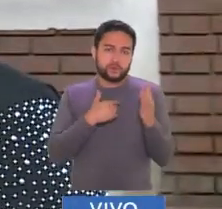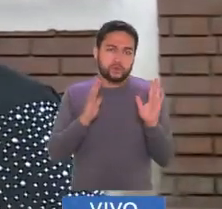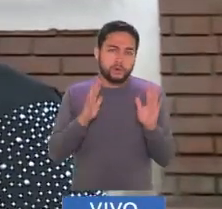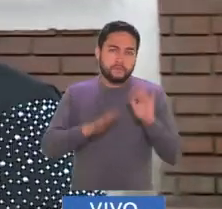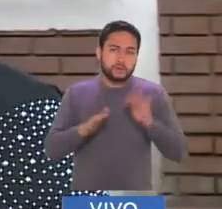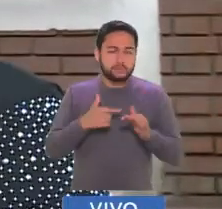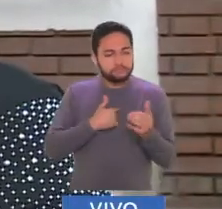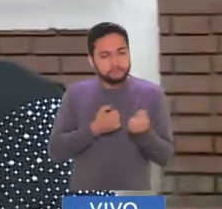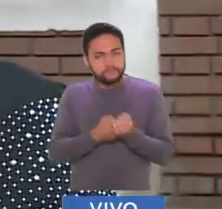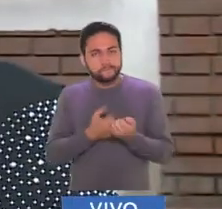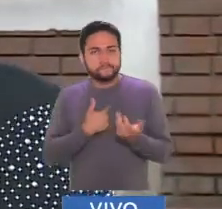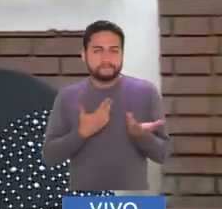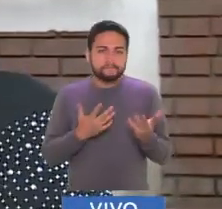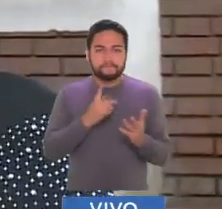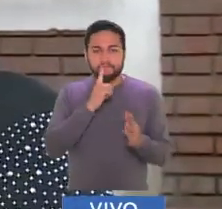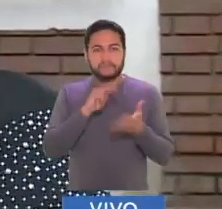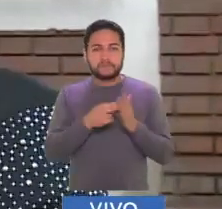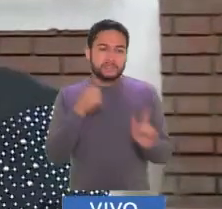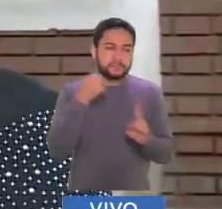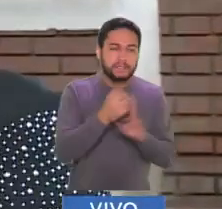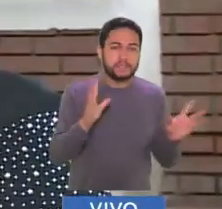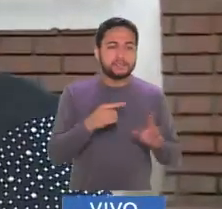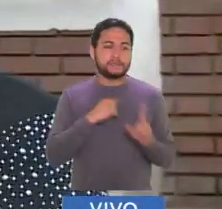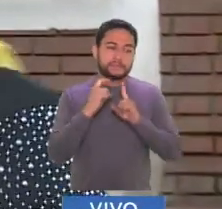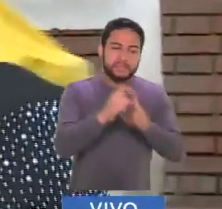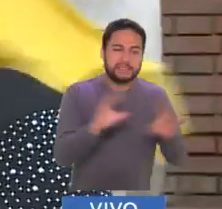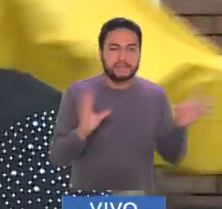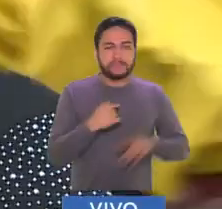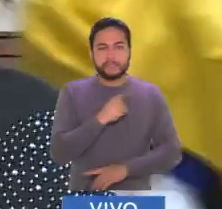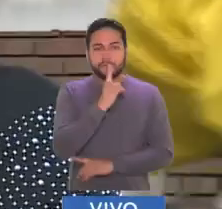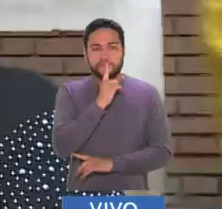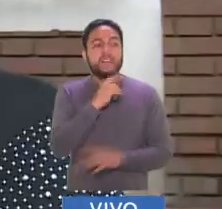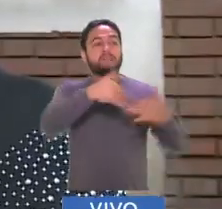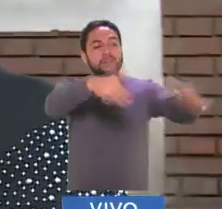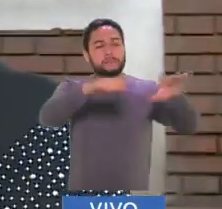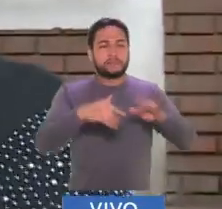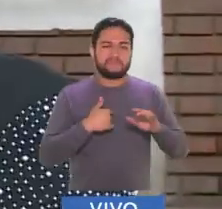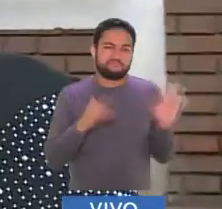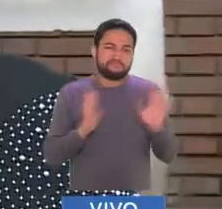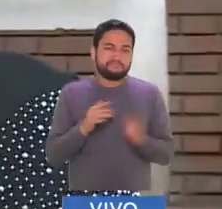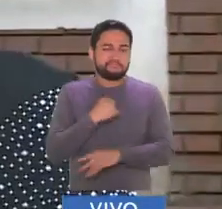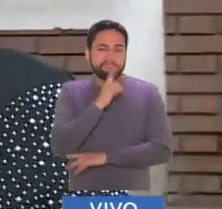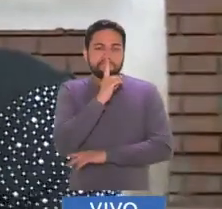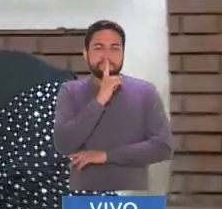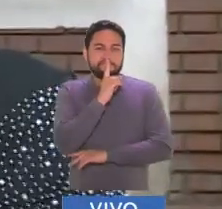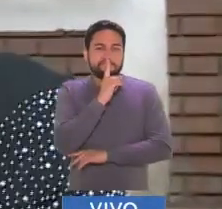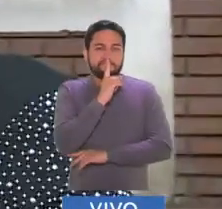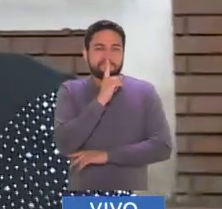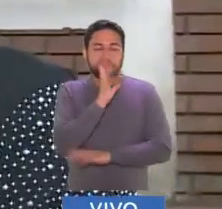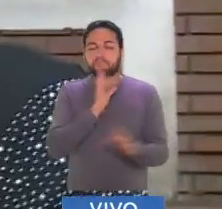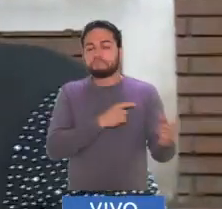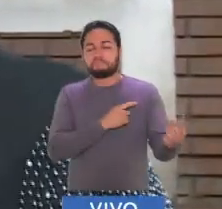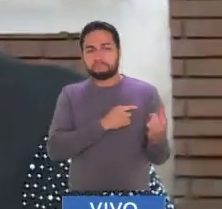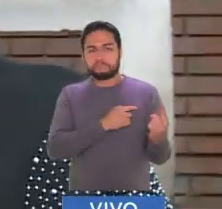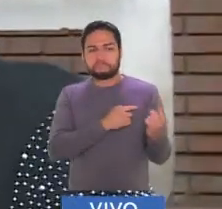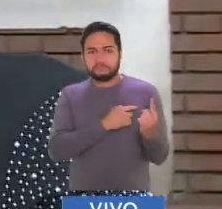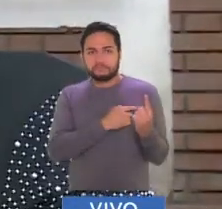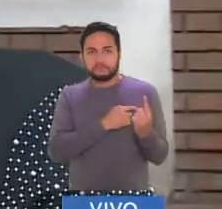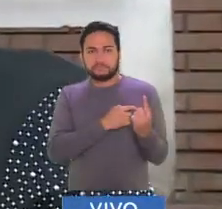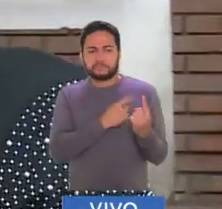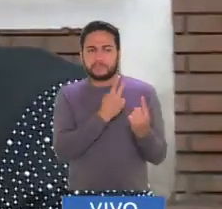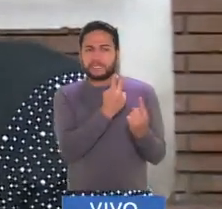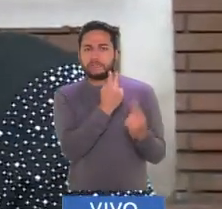ellos. O sea, no me gusta agredirlos ni decirle groserías, sálgase, nada. Entonces, ¿qué pasó? Se me